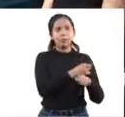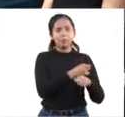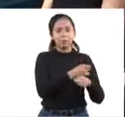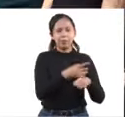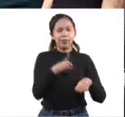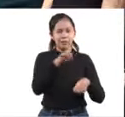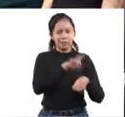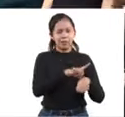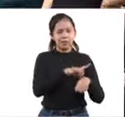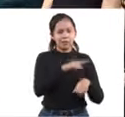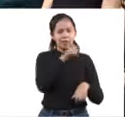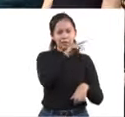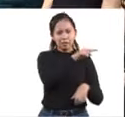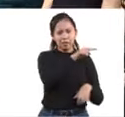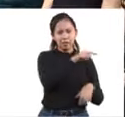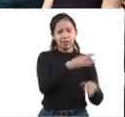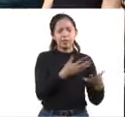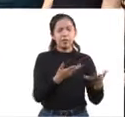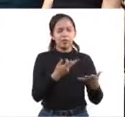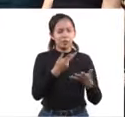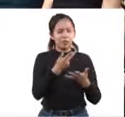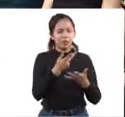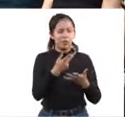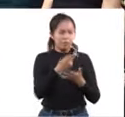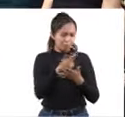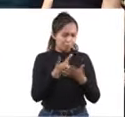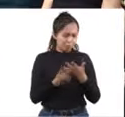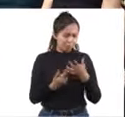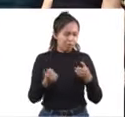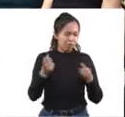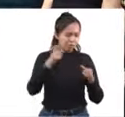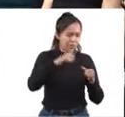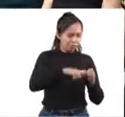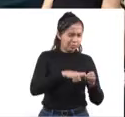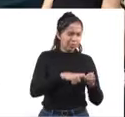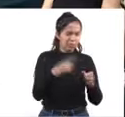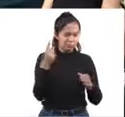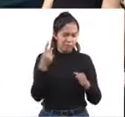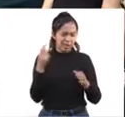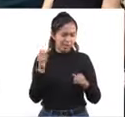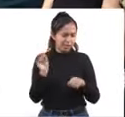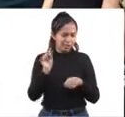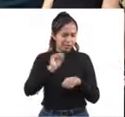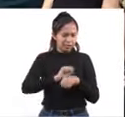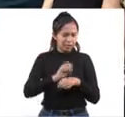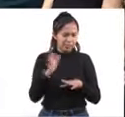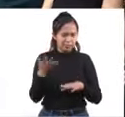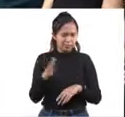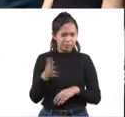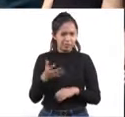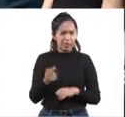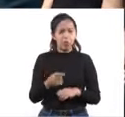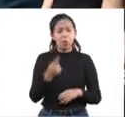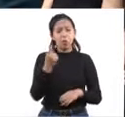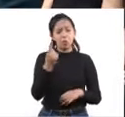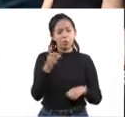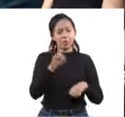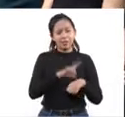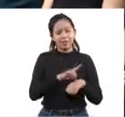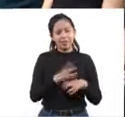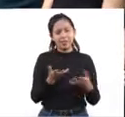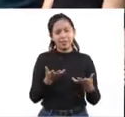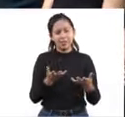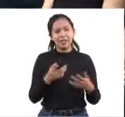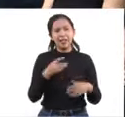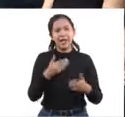llegan al programa, que es un programa de una semana, y un día antes de regresar. Doctora Valero,